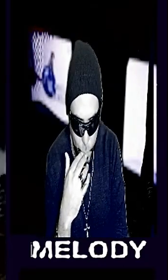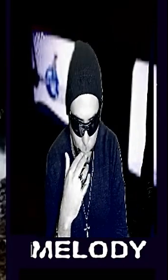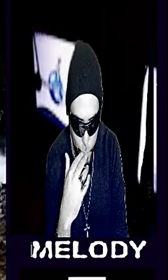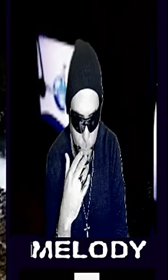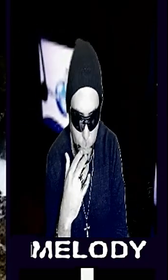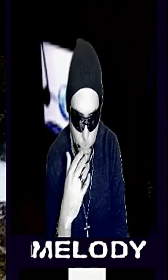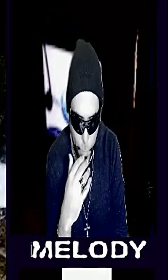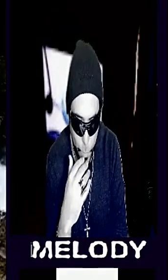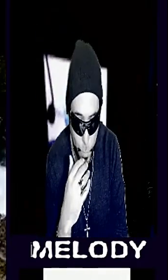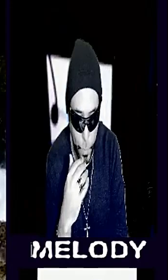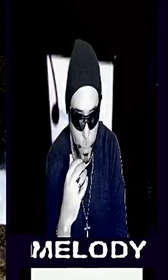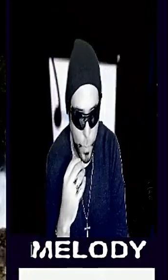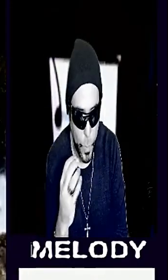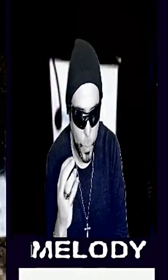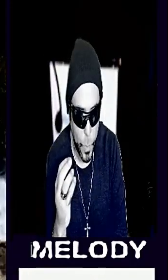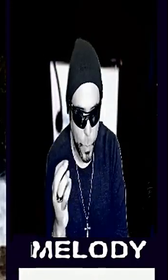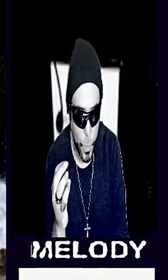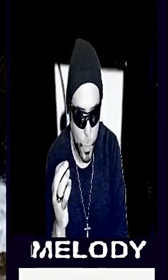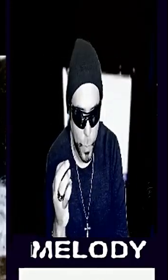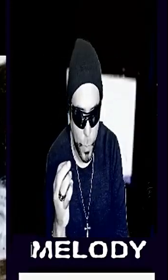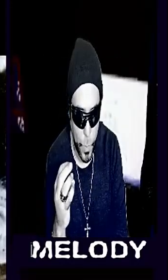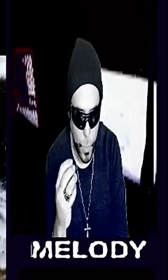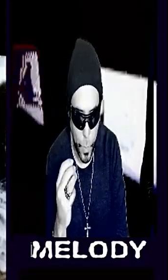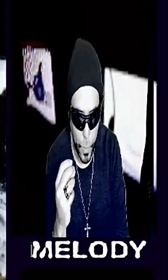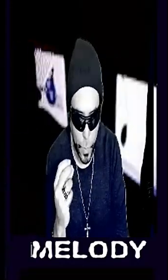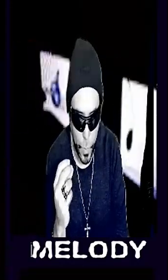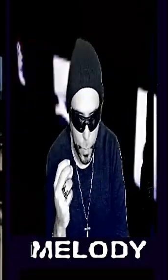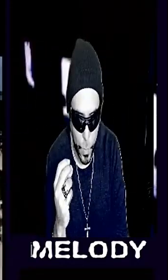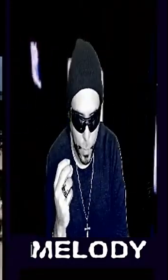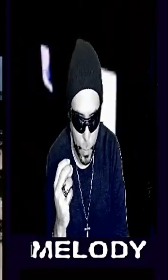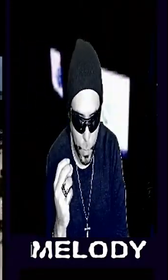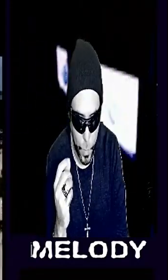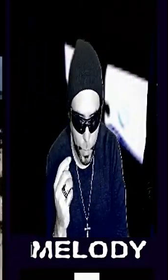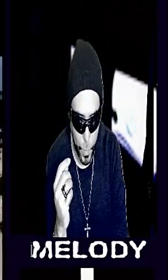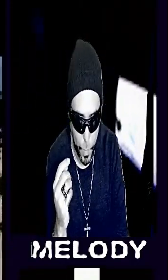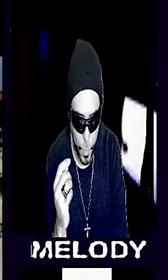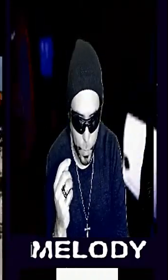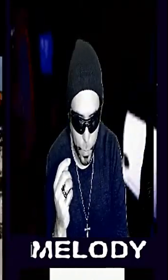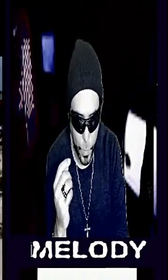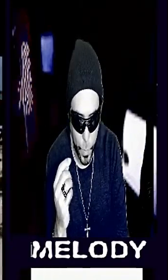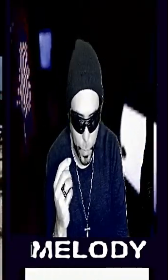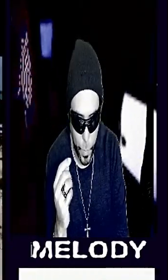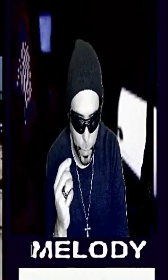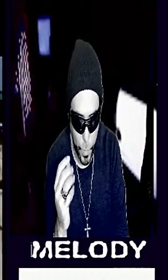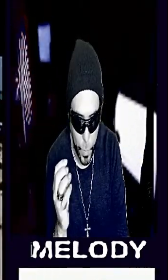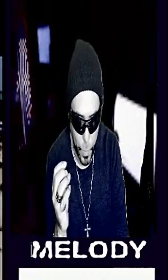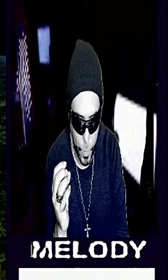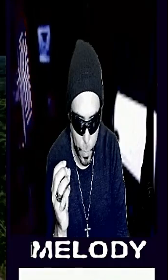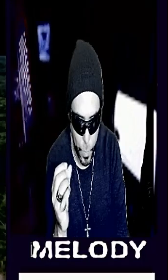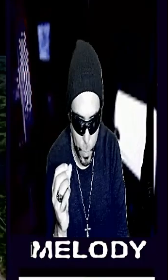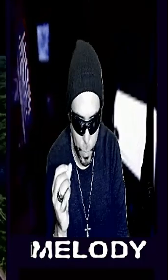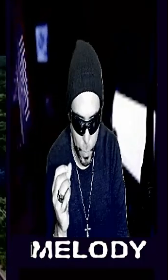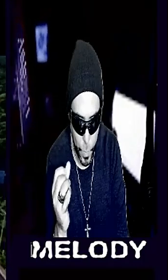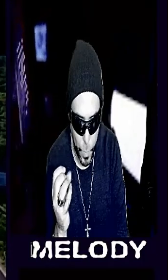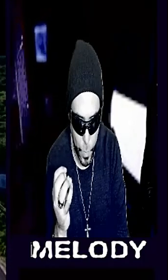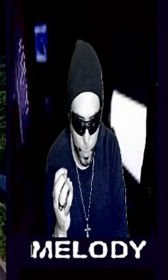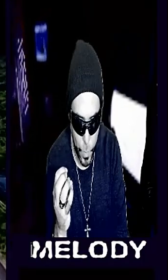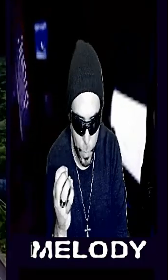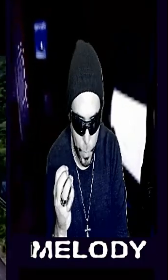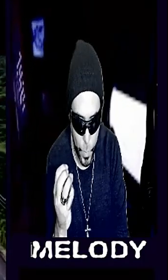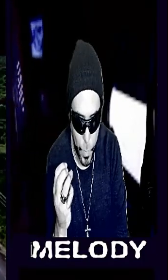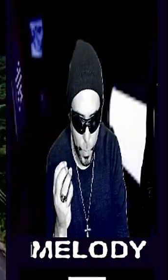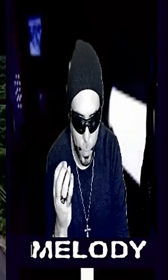Este día los ojos del mundo voltean al sureste de nuestro país. Entra al paraíso de nuestro Caribe mexicano a bordo del imponente Tren